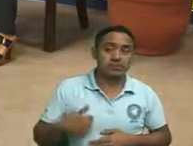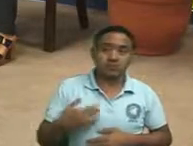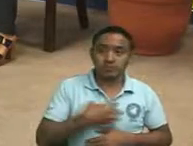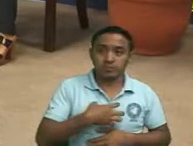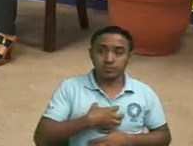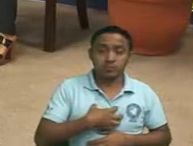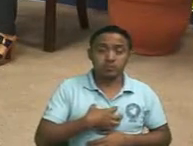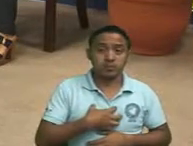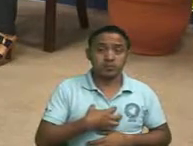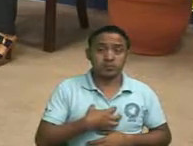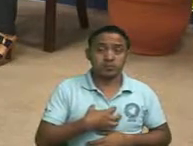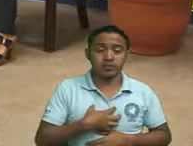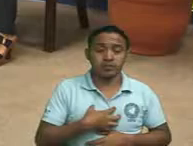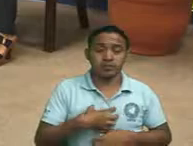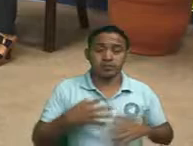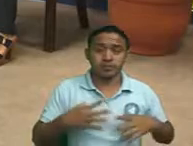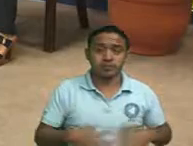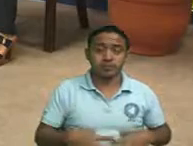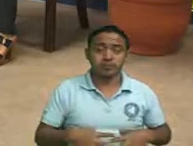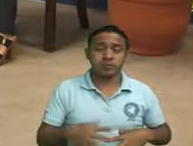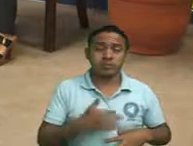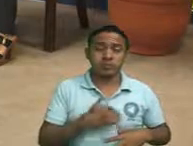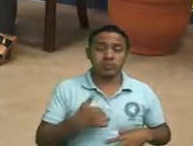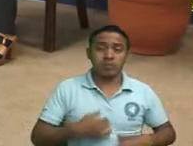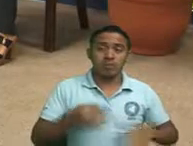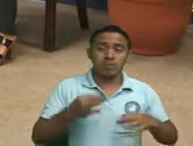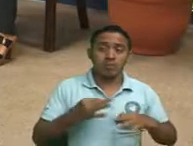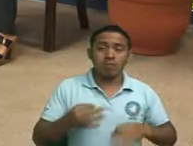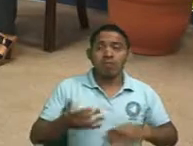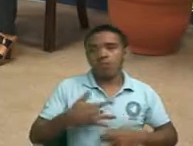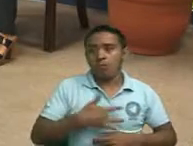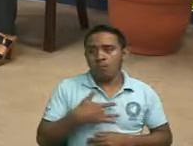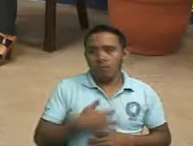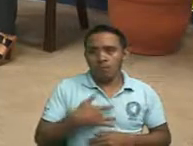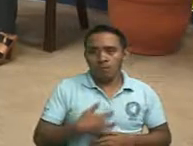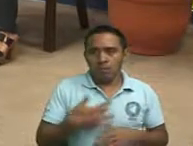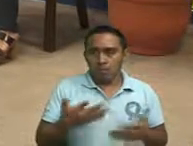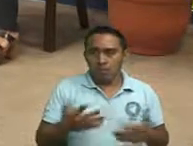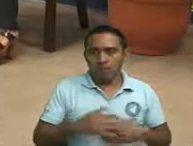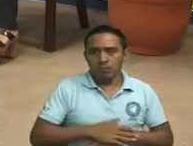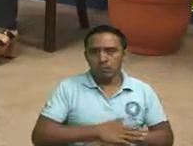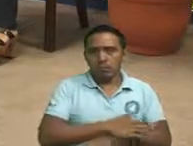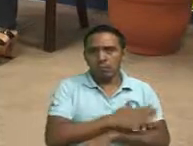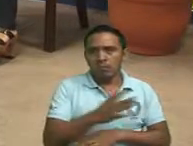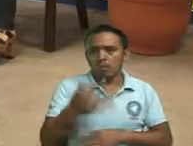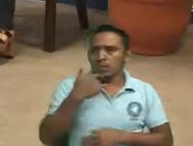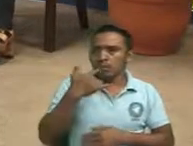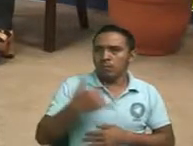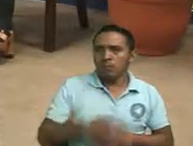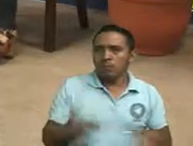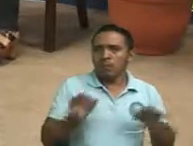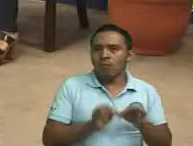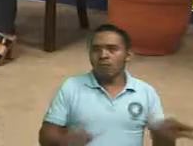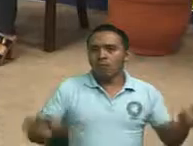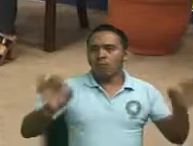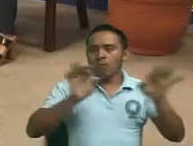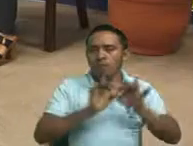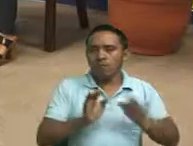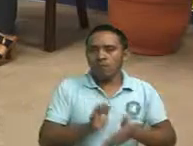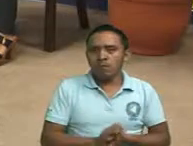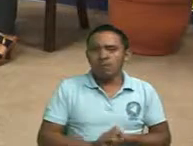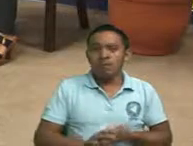de reserva, ¿ya? Para poder darte la energía que vos necesitas al día. Usted dijo algo muy importante,